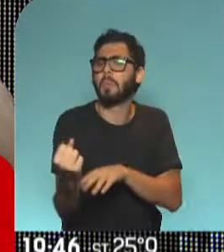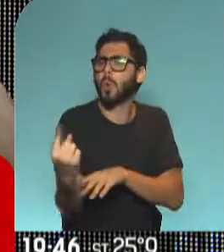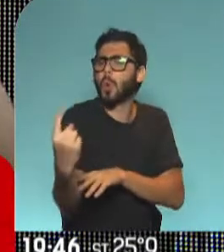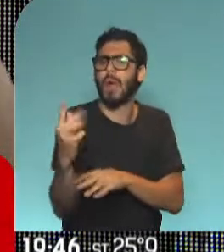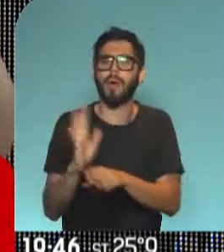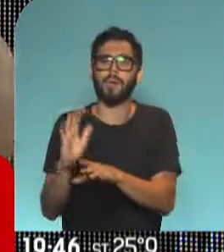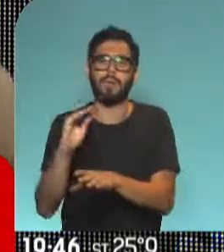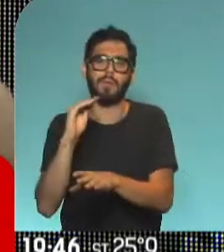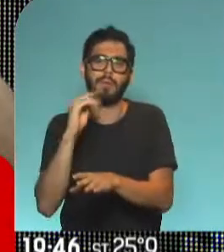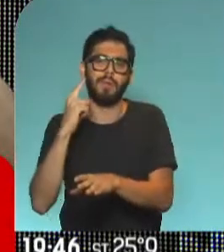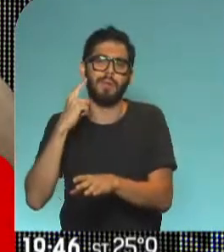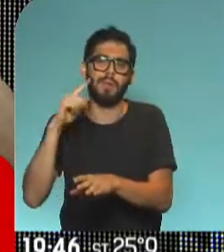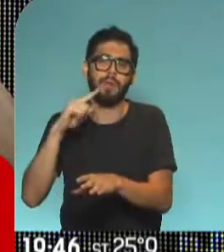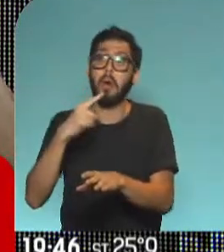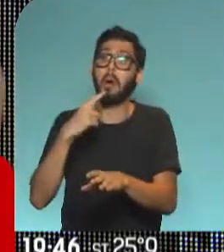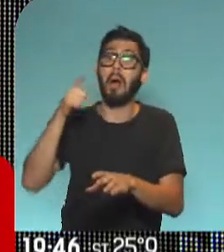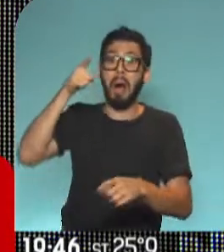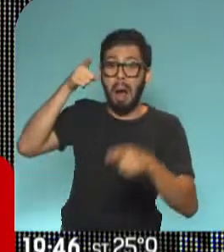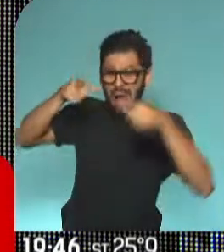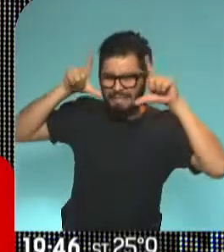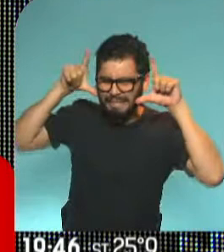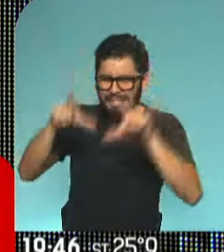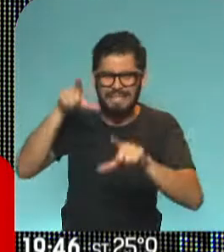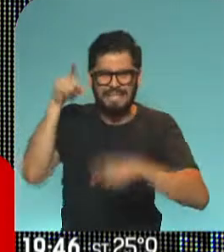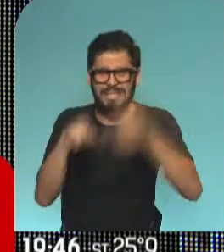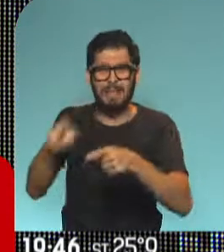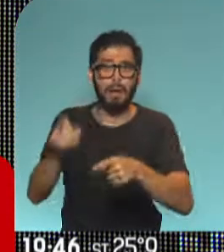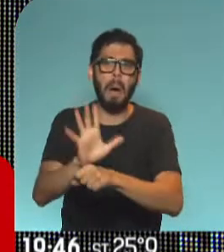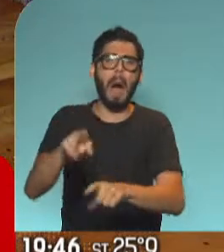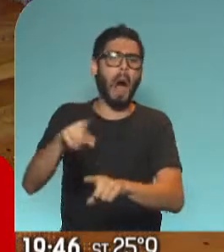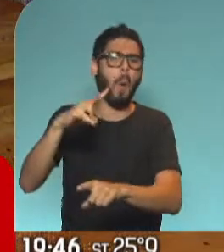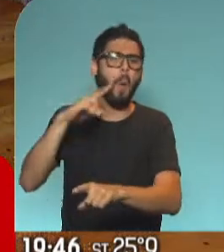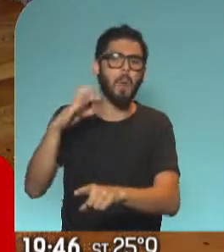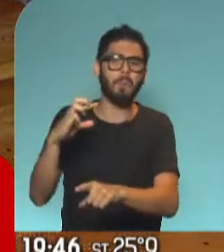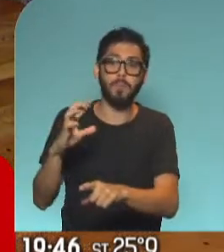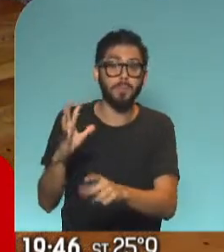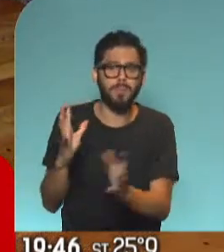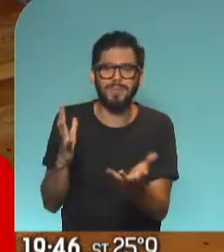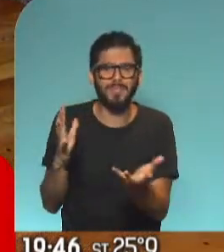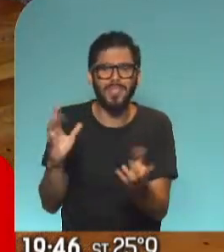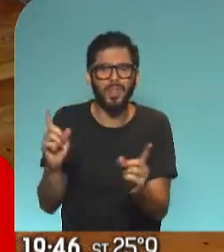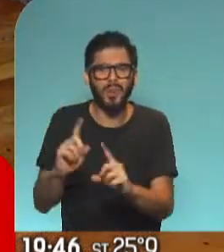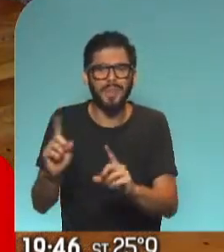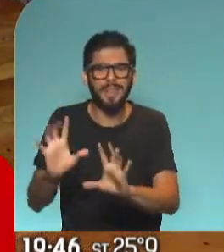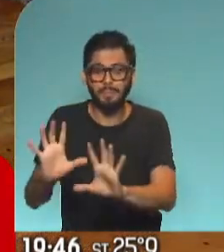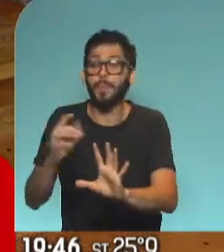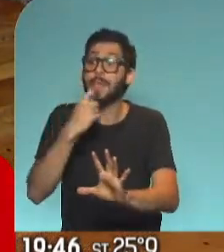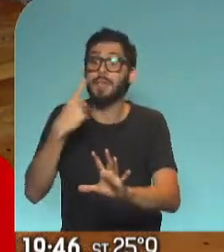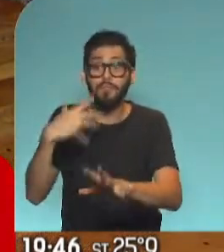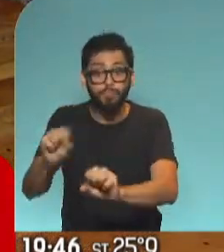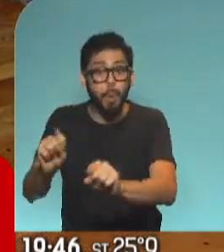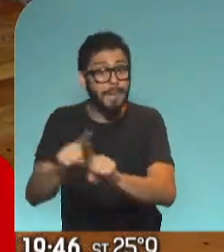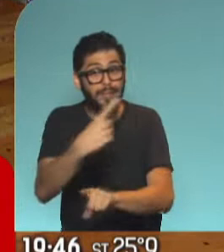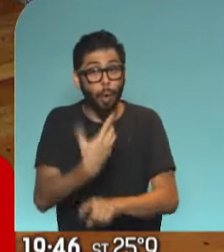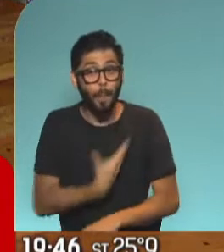el sistema y poniendo que es un vacunatorio VIP. Lo que sí, a los que encontremos, les aclaro también, como dijo el presidente,